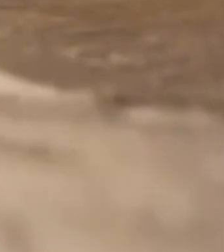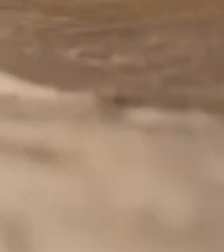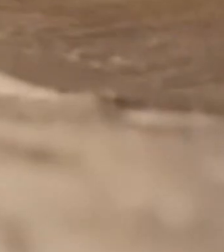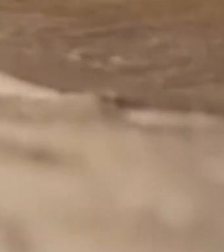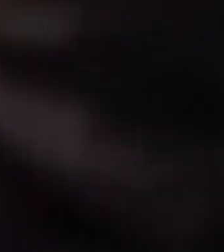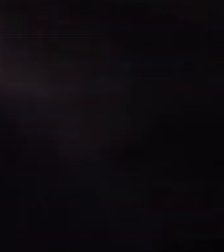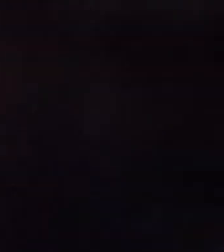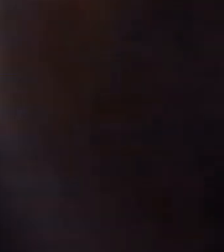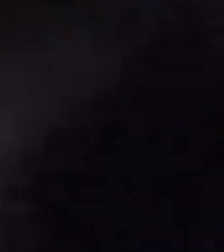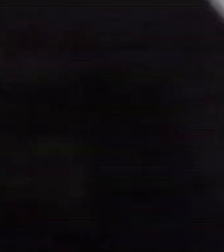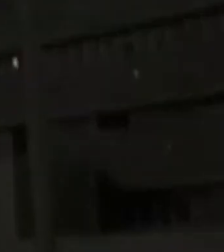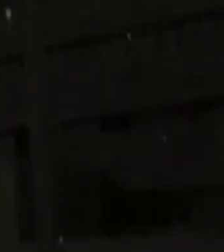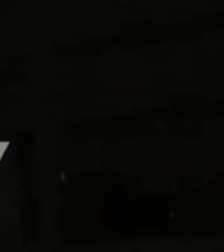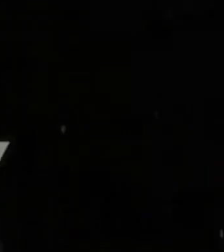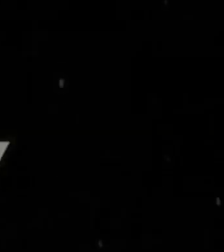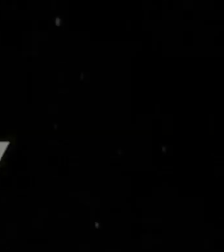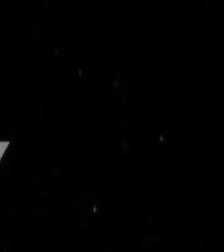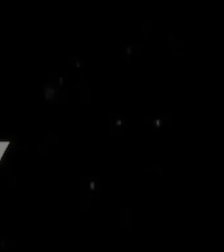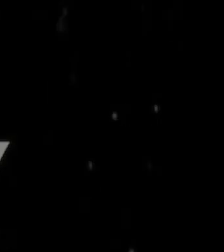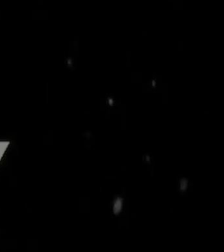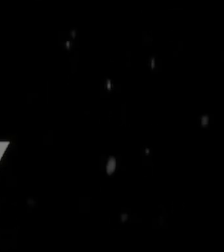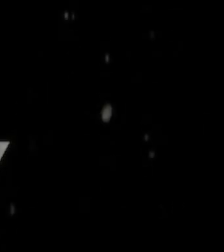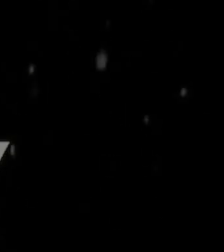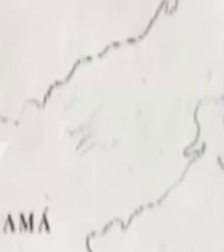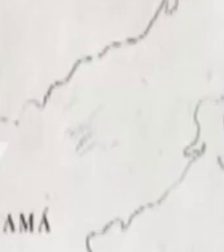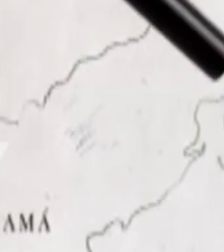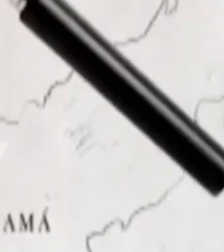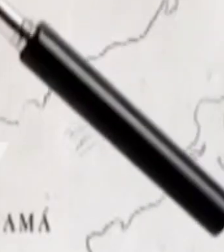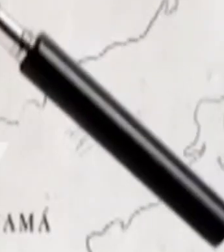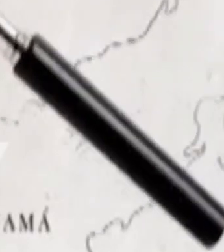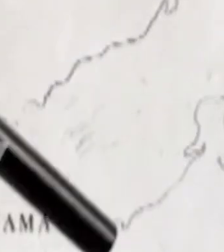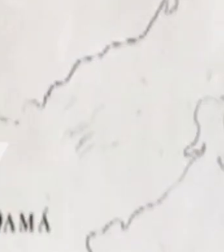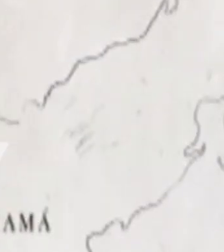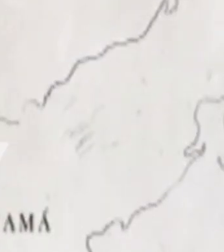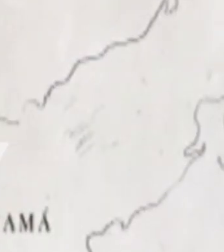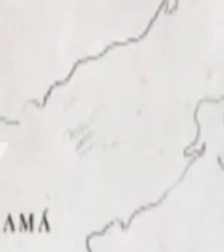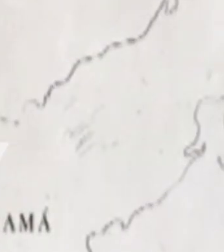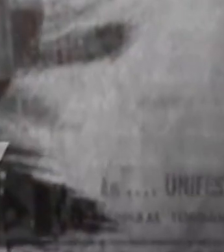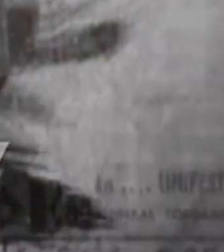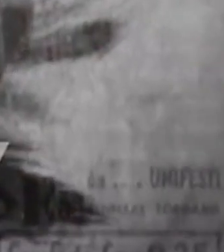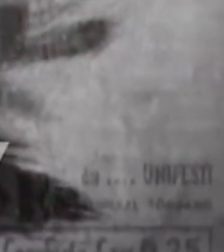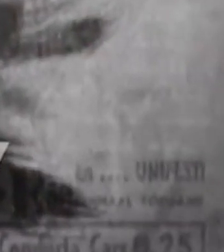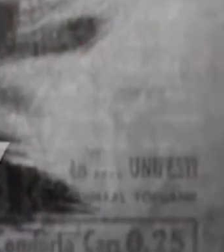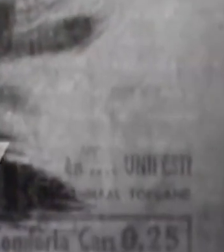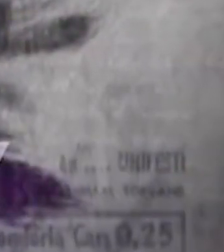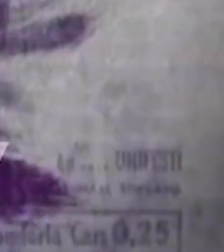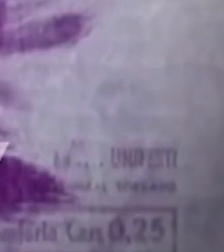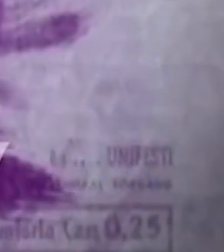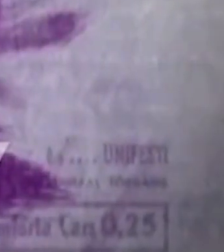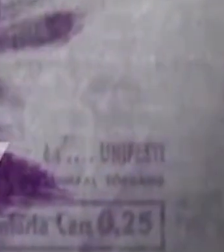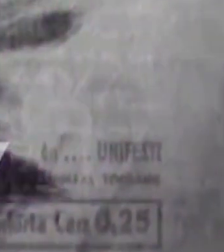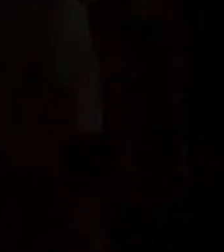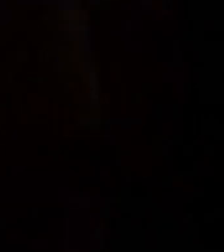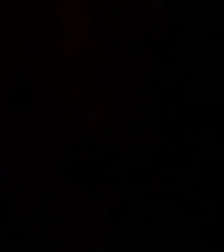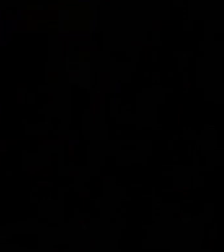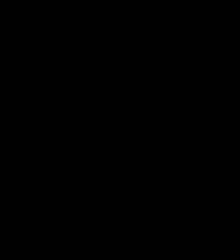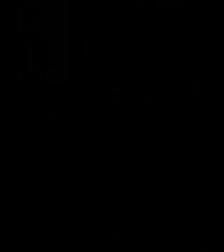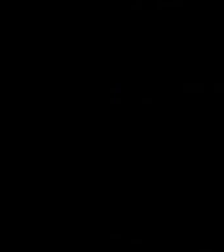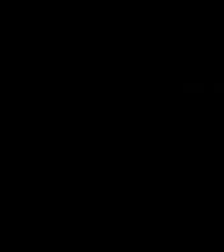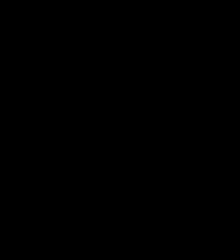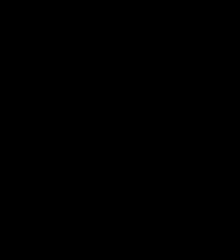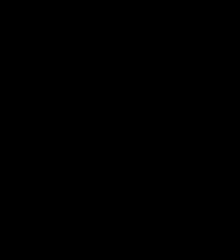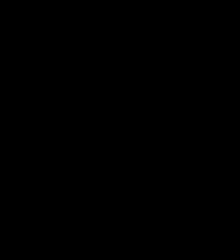La serie documental Animales Políticos, premiada como Mejor Realización Conceptual 2021. La